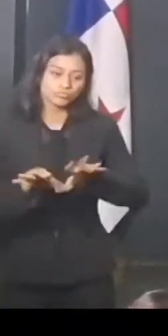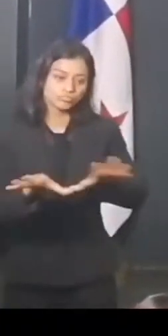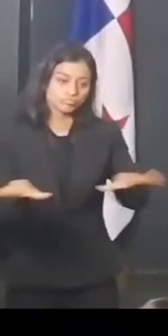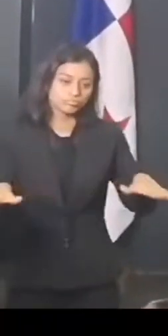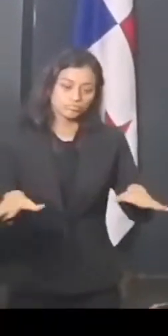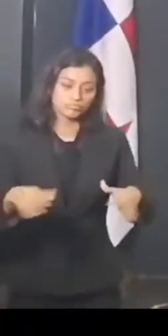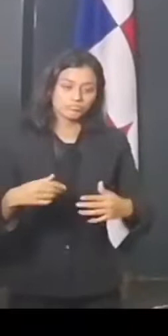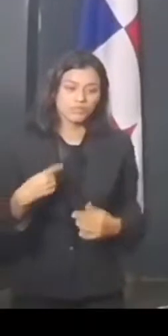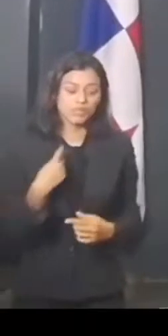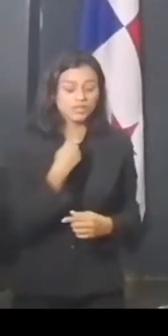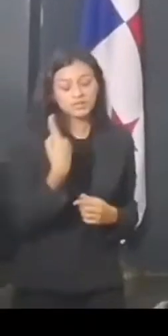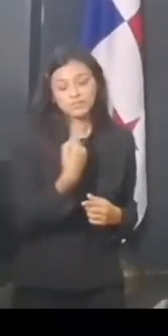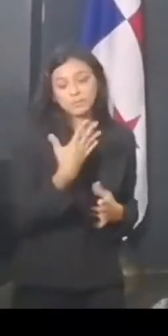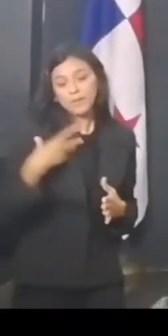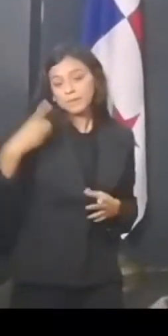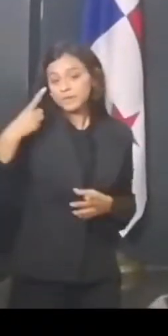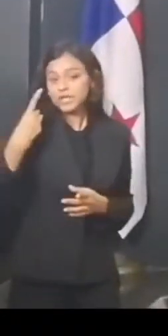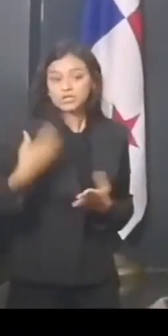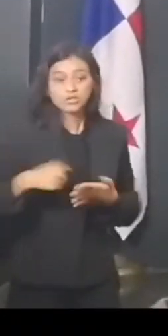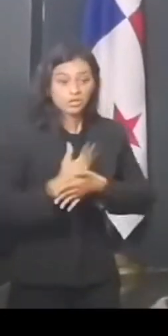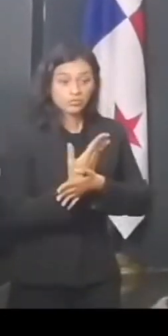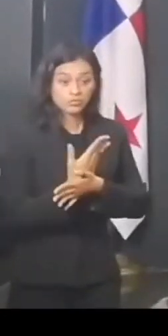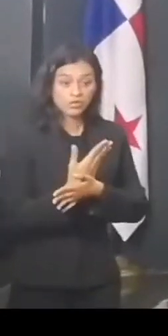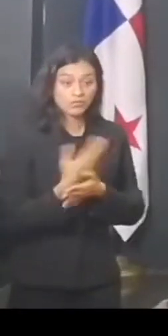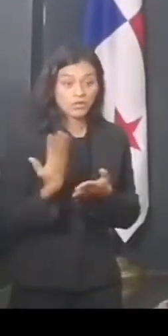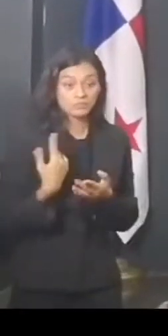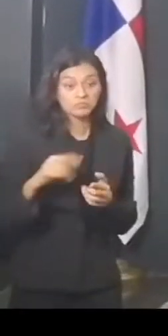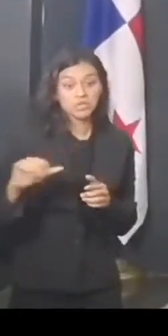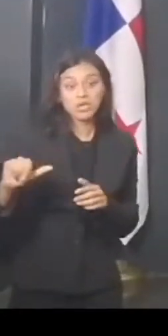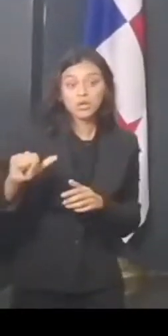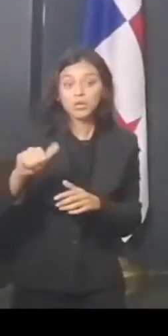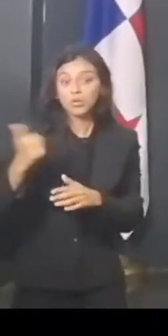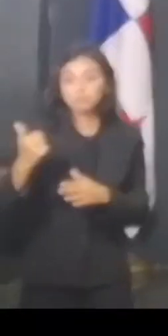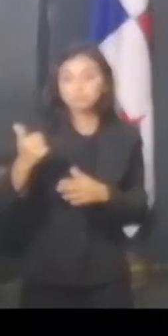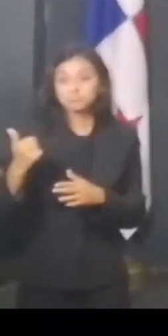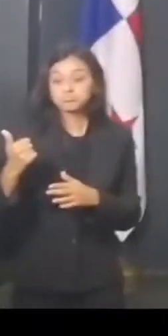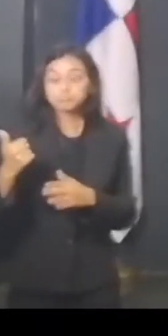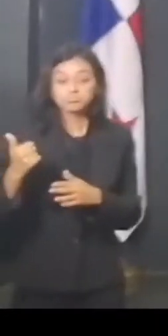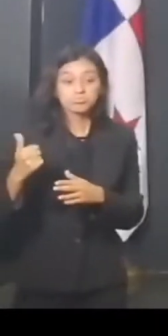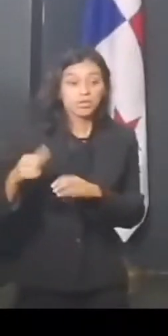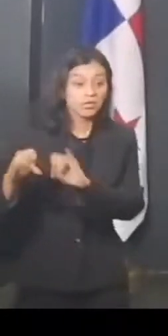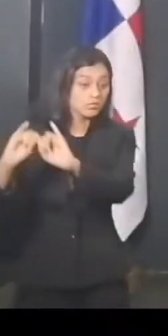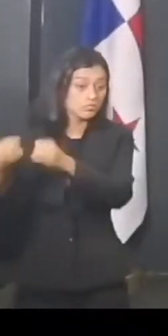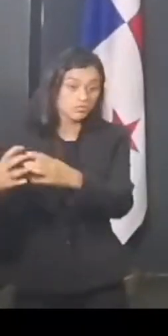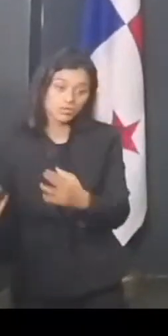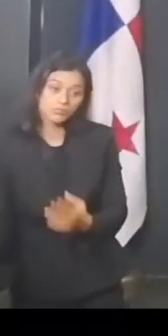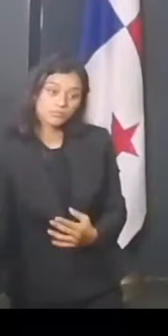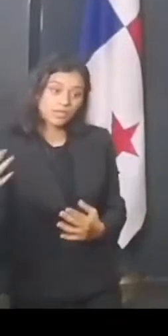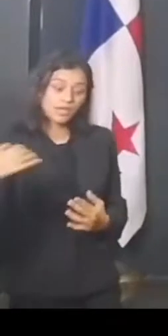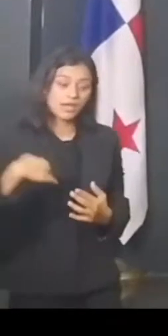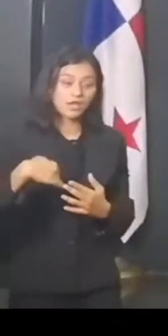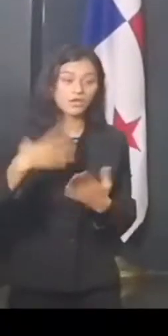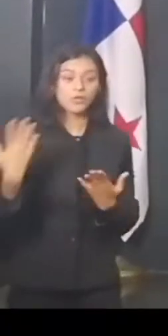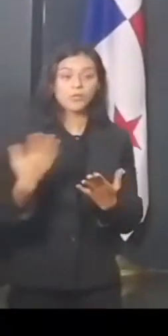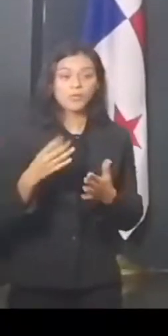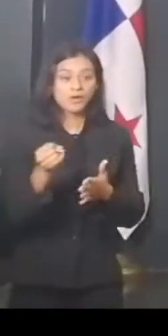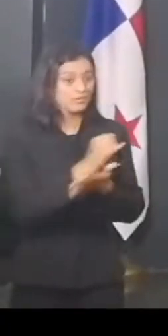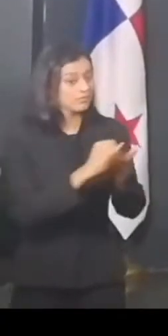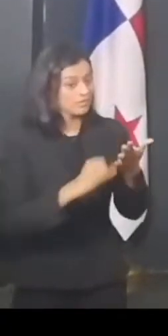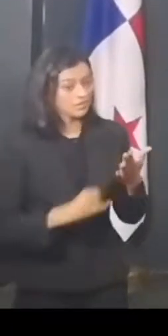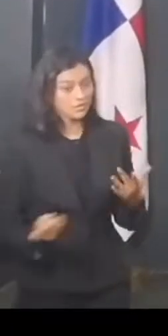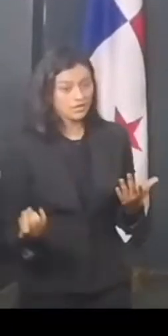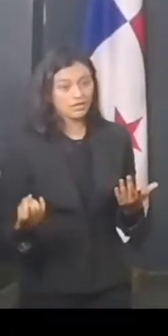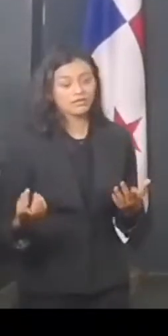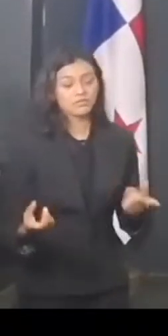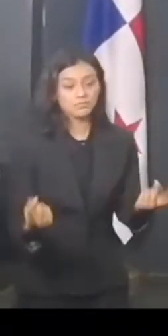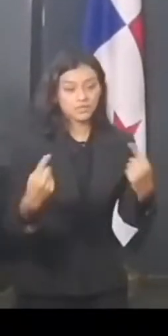haber direcciones nuevas, algunas que estaban en otros ministerios, como artesanía, como la dirección de cine, como derecho de autor.